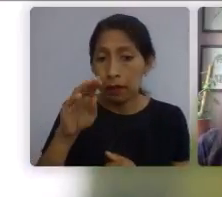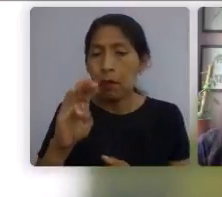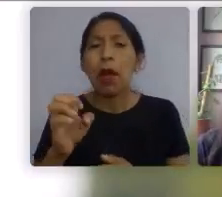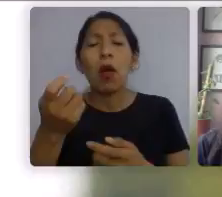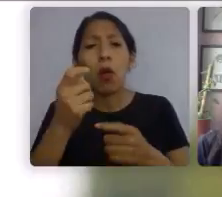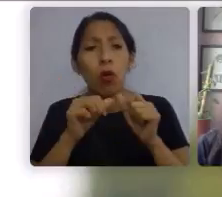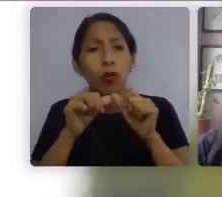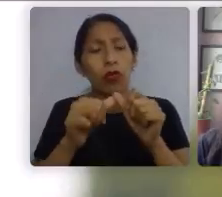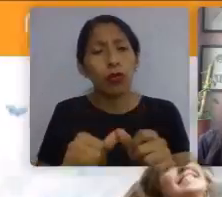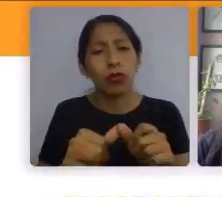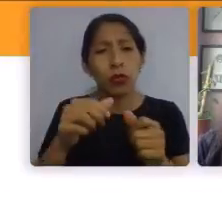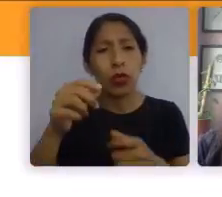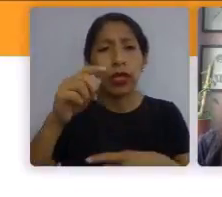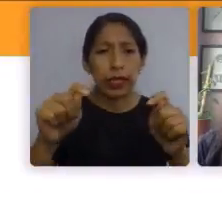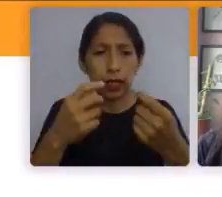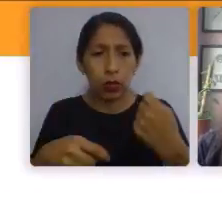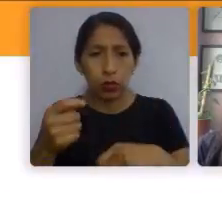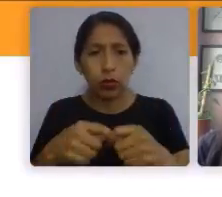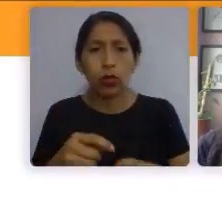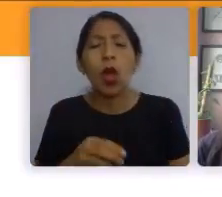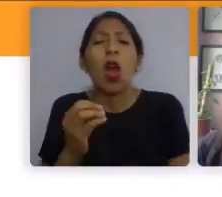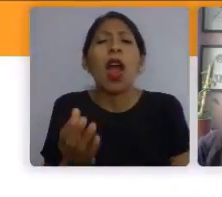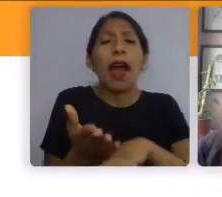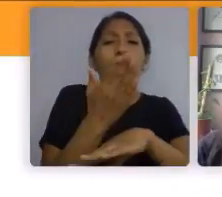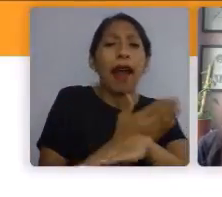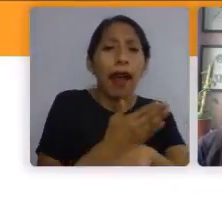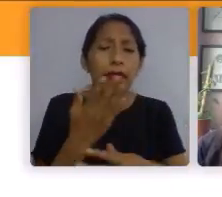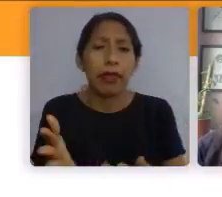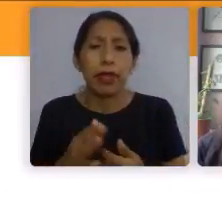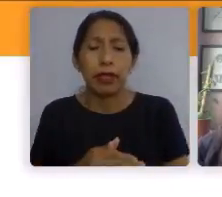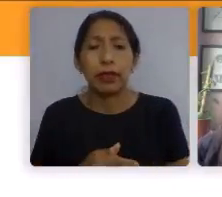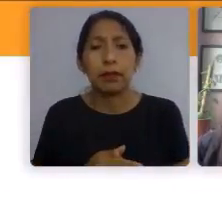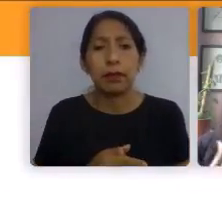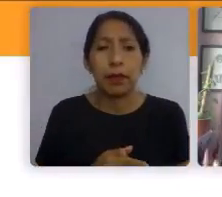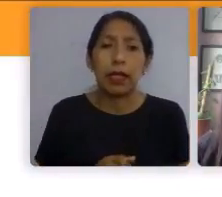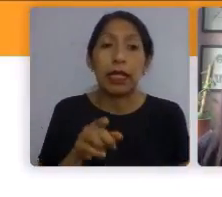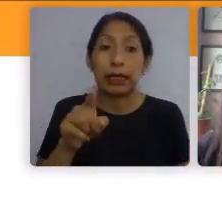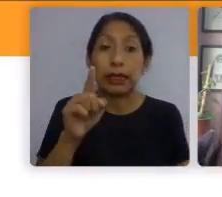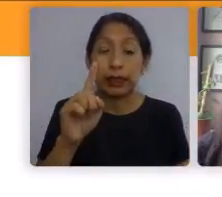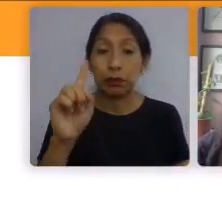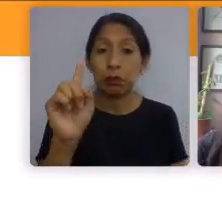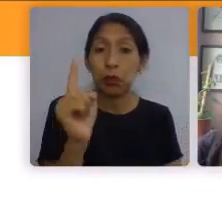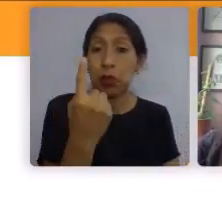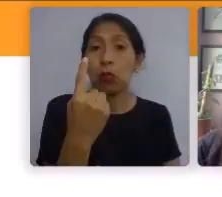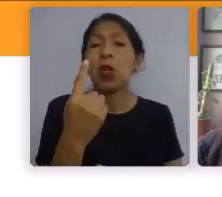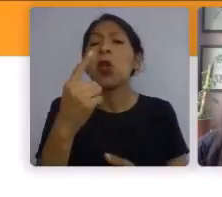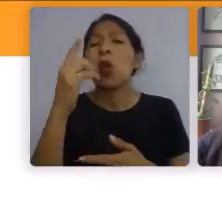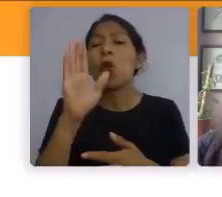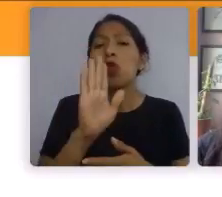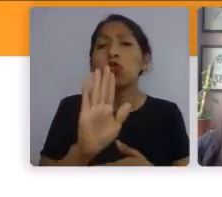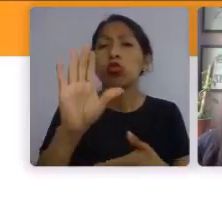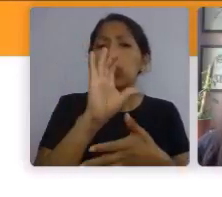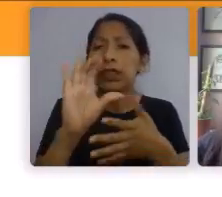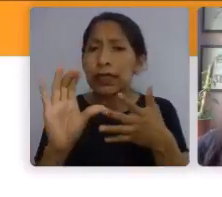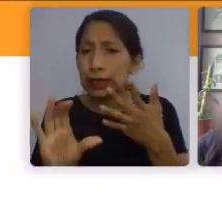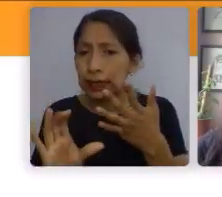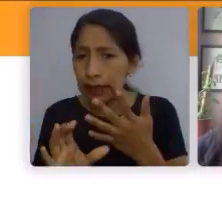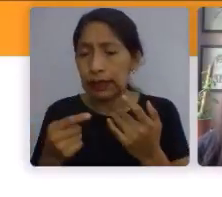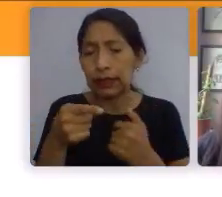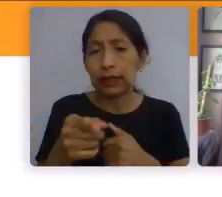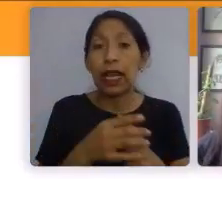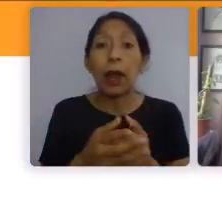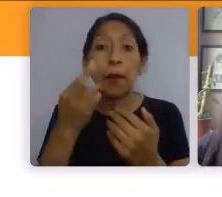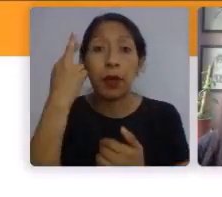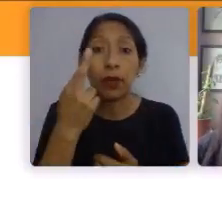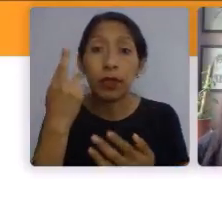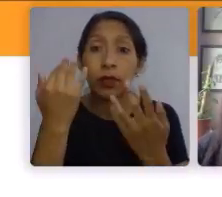negociación. Entonces, antes de hablar un mercado, es interesante conocer cuál es el contexto de ese mercado. Es por ello que el día de